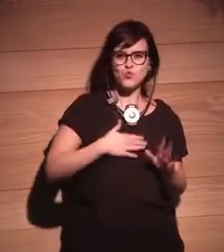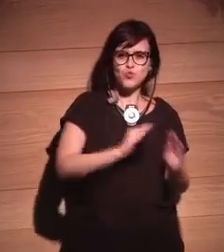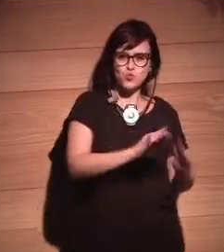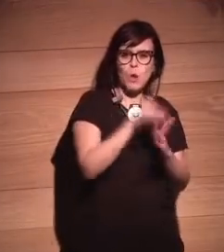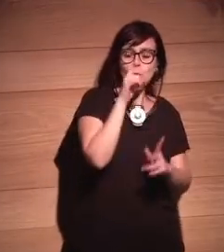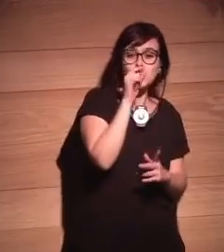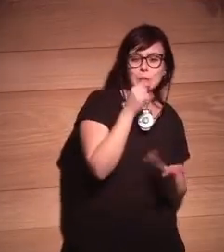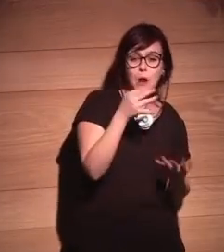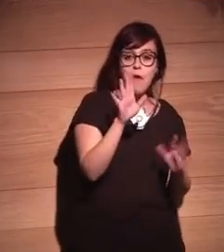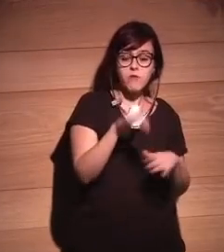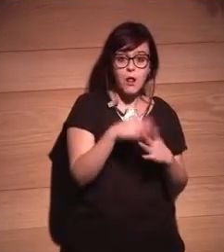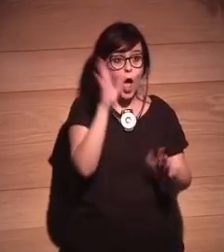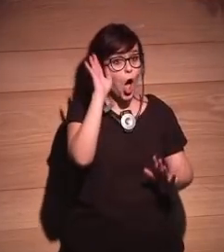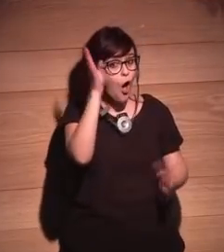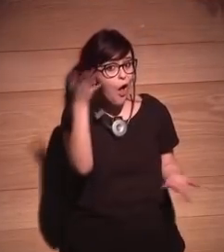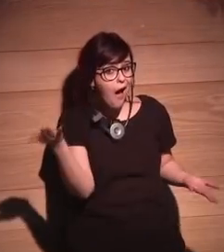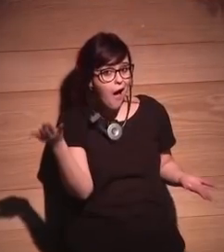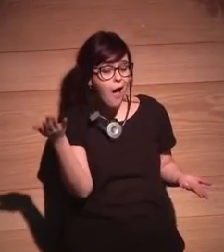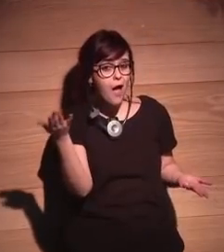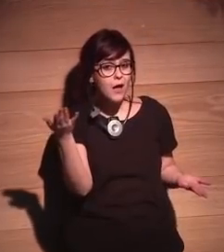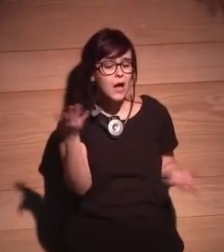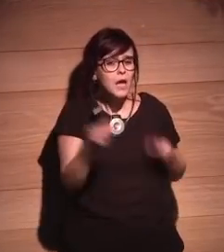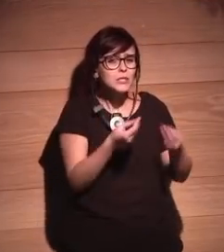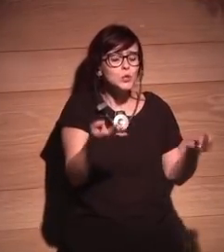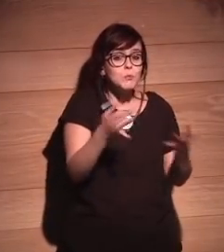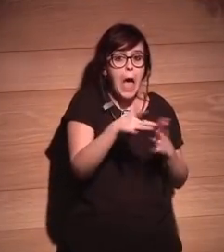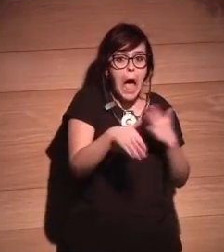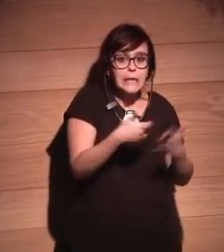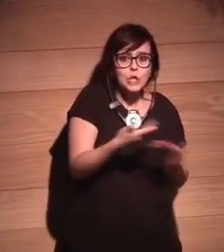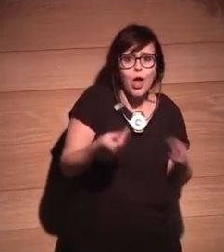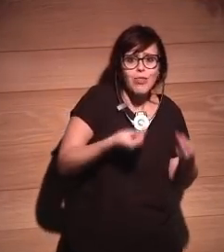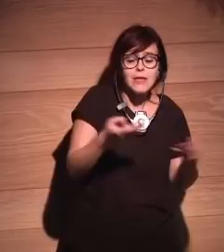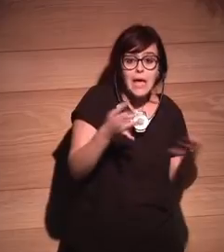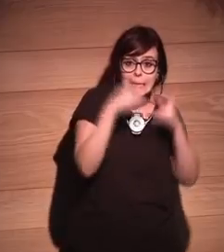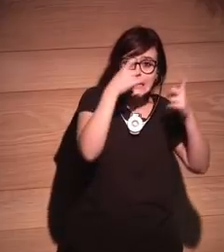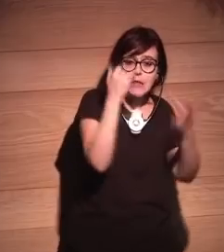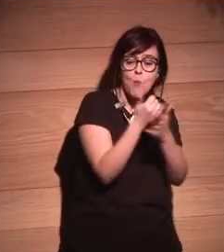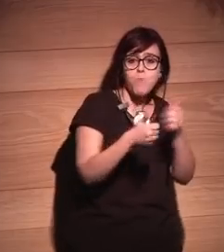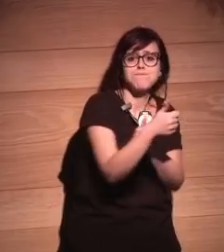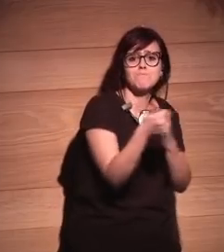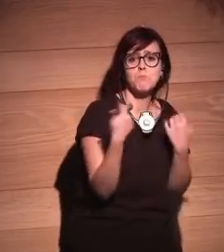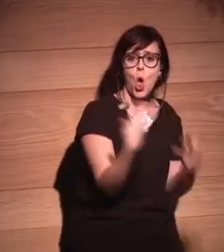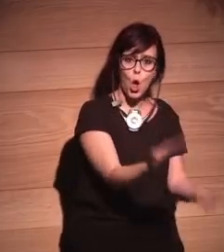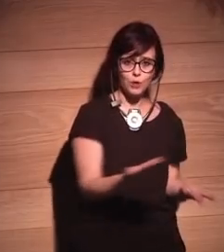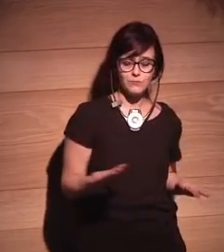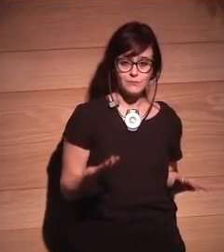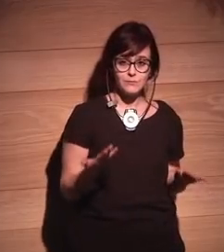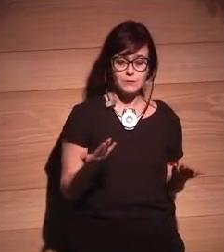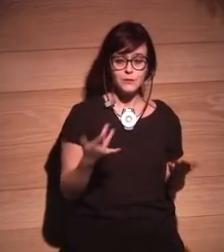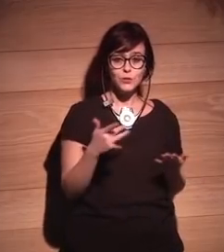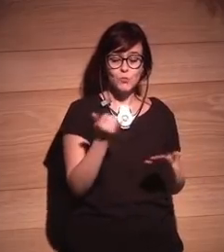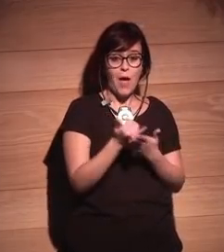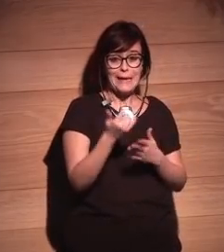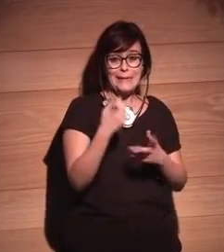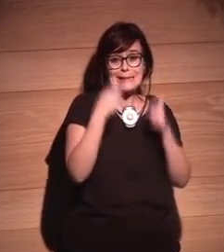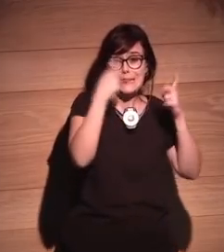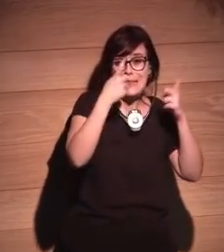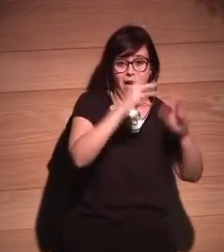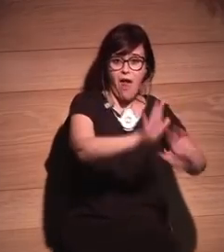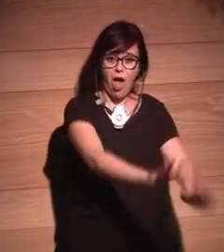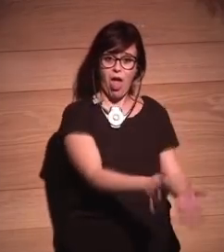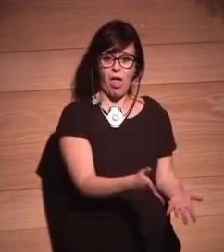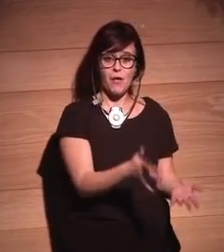hacer... Buenos días, o sea, esto, ¿dónde están ustedes? Inténtenlo, ¿no? por lo menos, ¿no? Y no se está intentando, o si